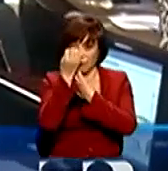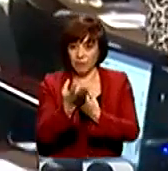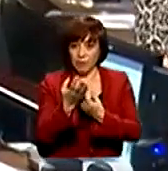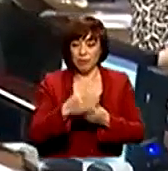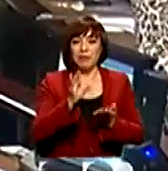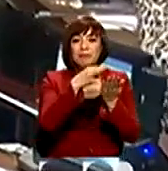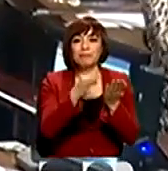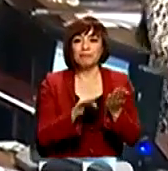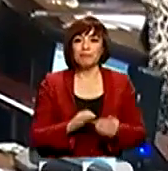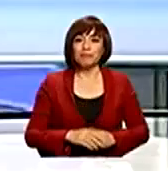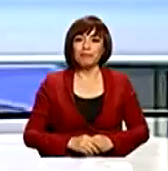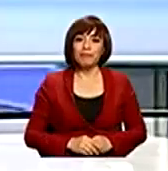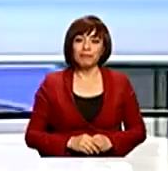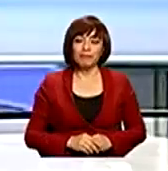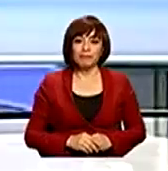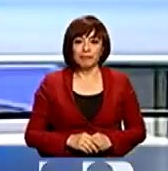Andrea Samaniego, 24 horas.